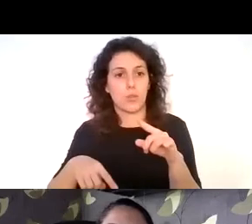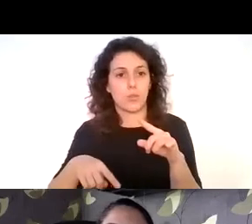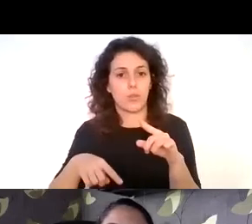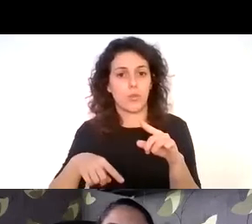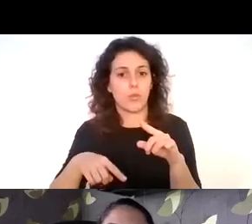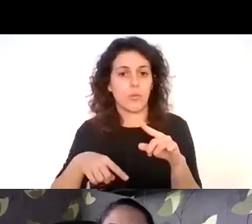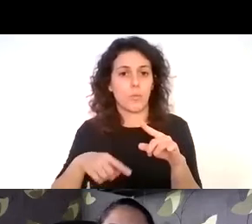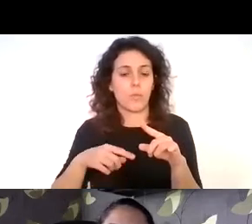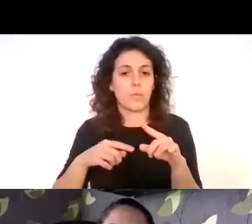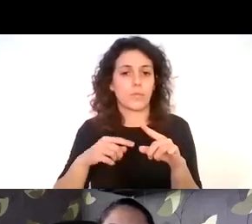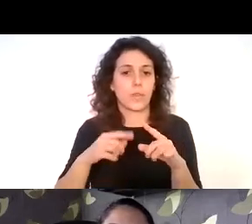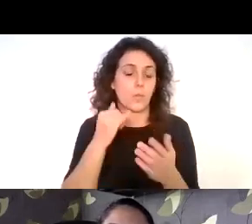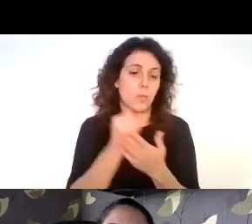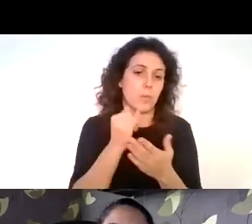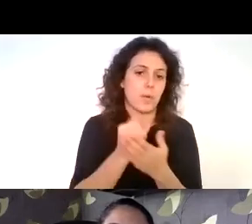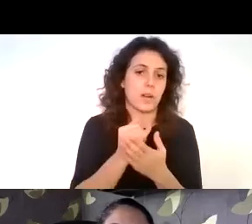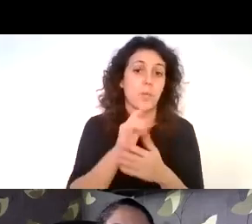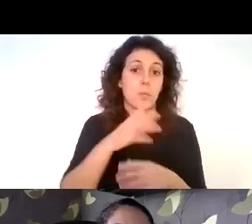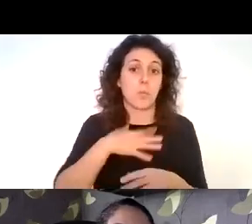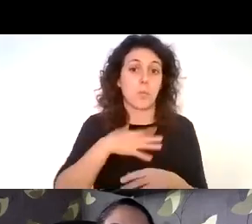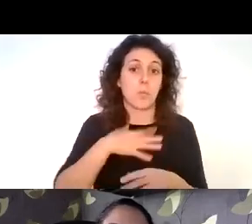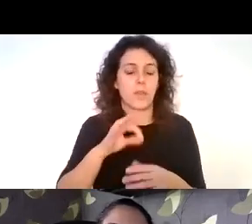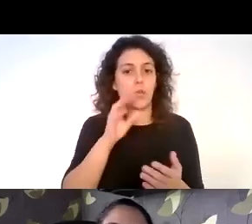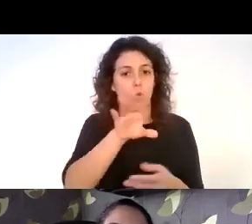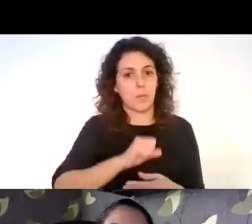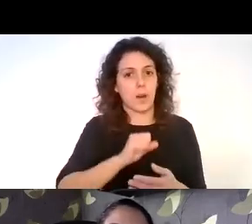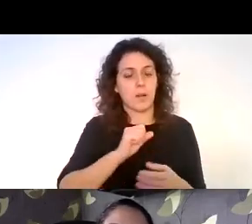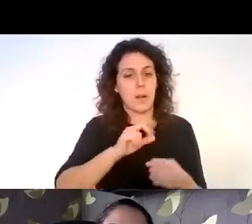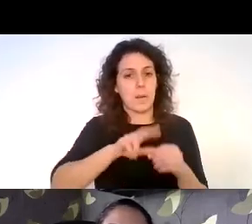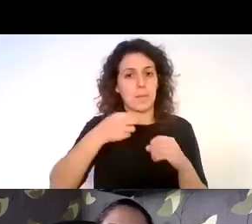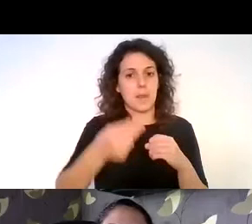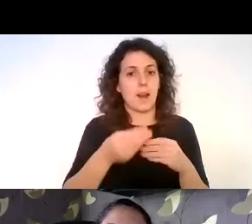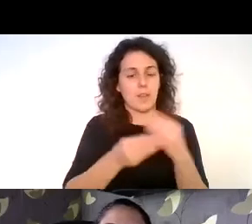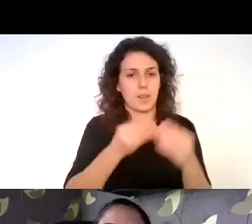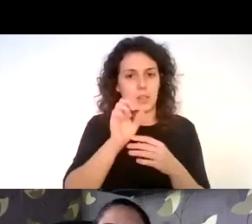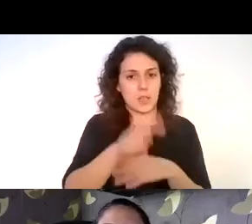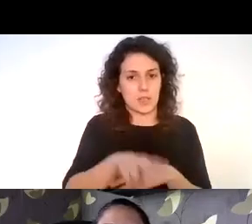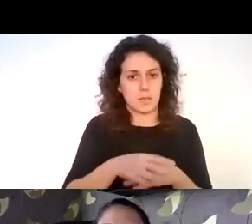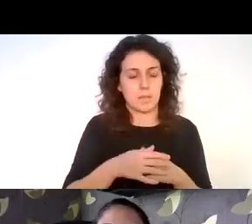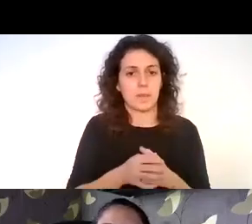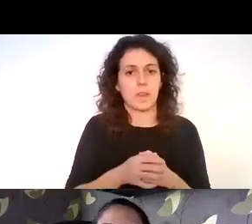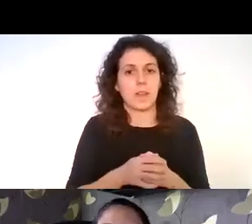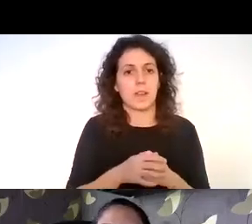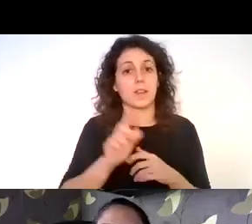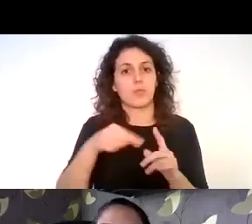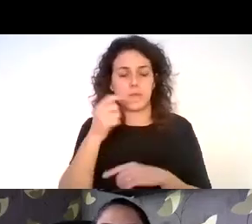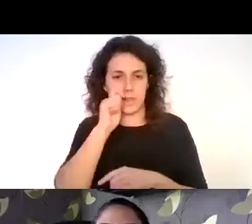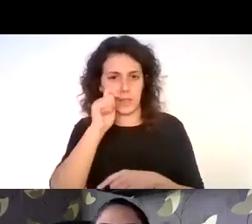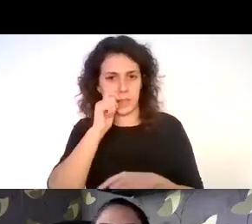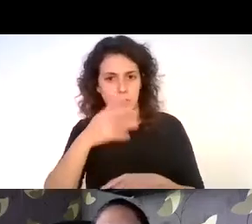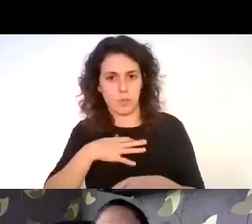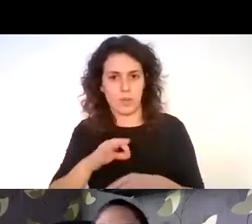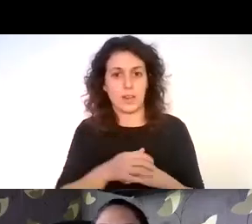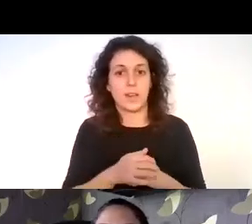pueden comprar miel cruda y hacer una visita al apiario. En la imagen, en posición circular